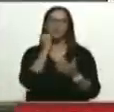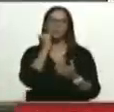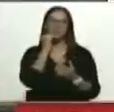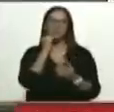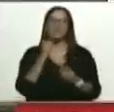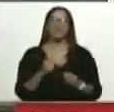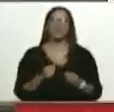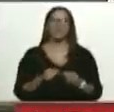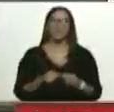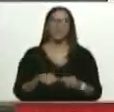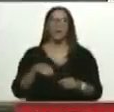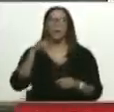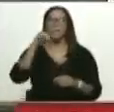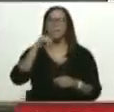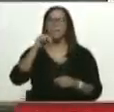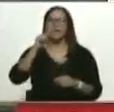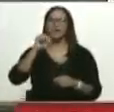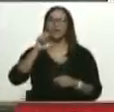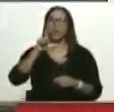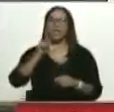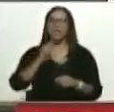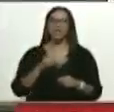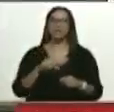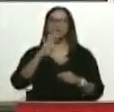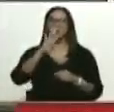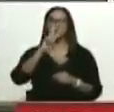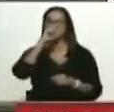caso, Manuel Sánchez, de 42 años.